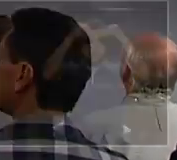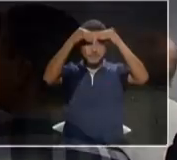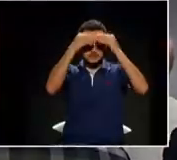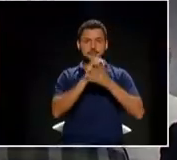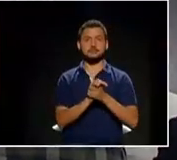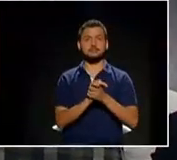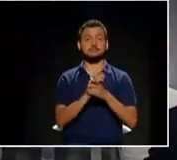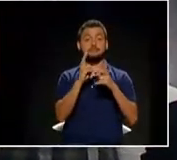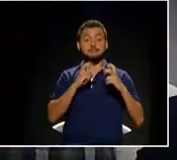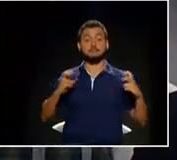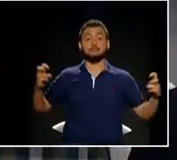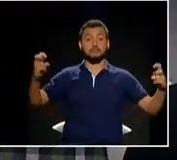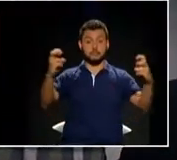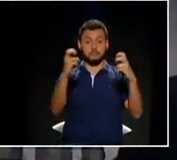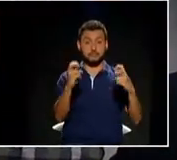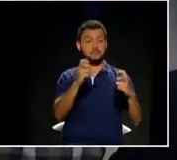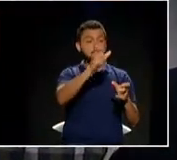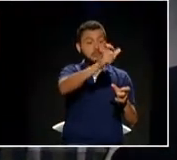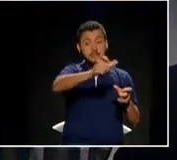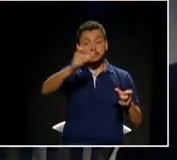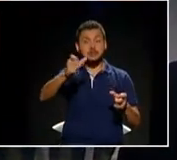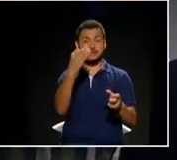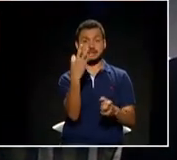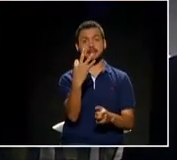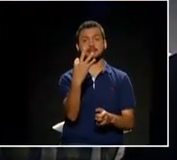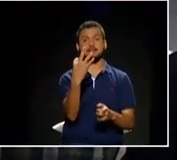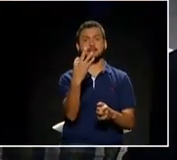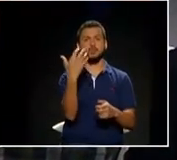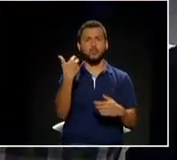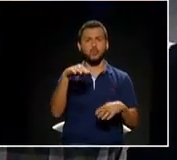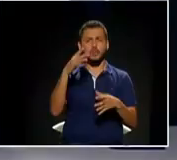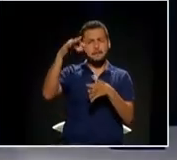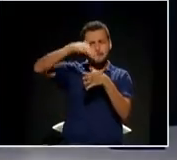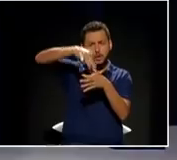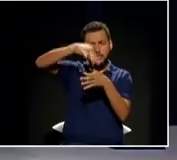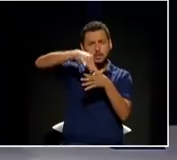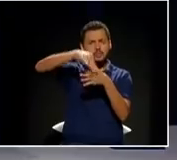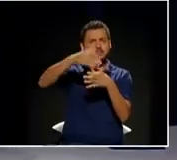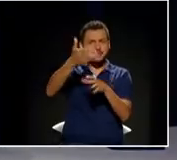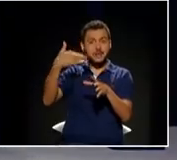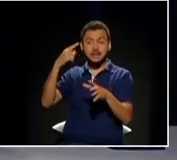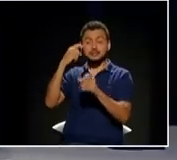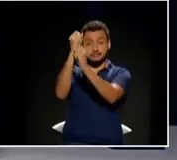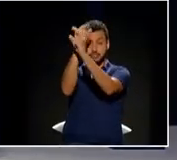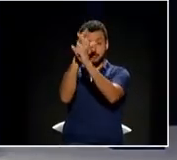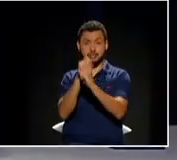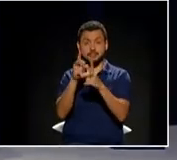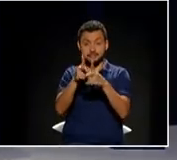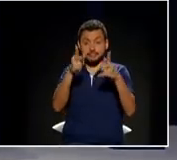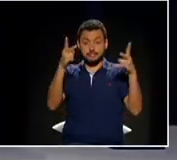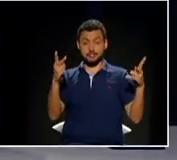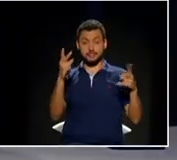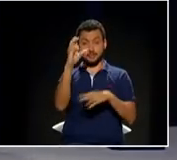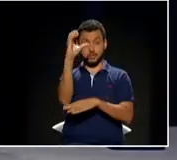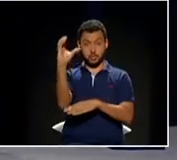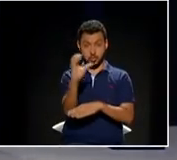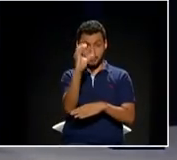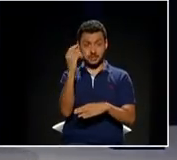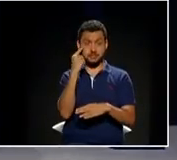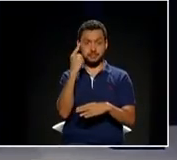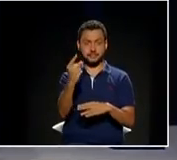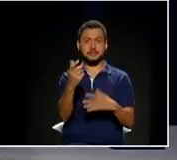tres candidatos los que marcaron mayor intención de voto en la encuesta del colombiano la que salió publicado y en ese mismo orden están ubicados